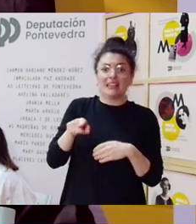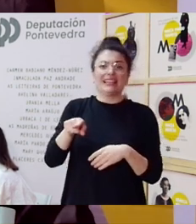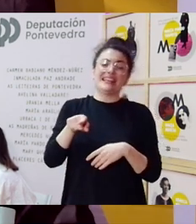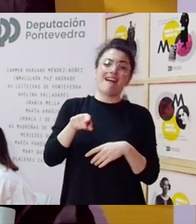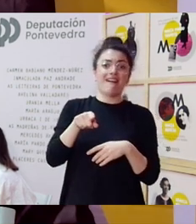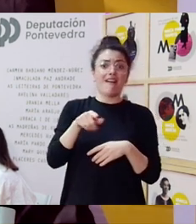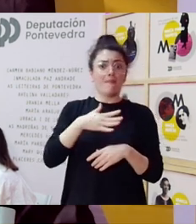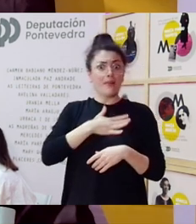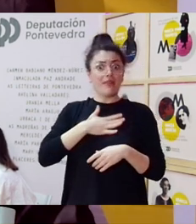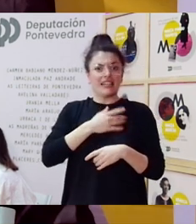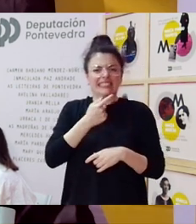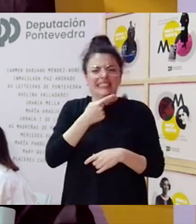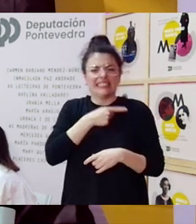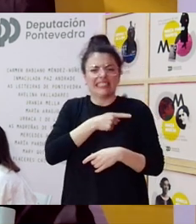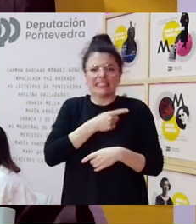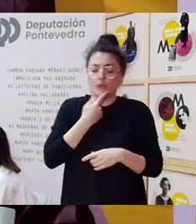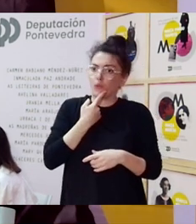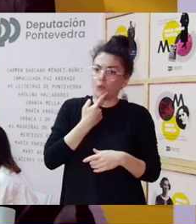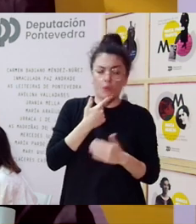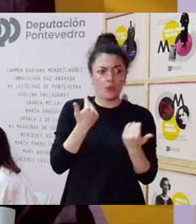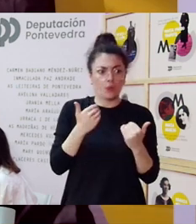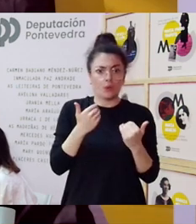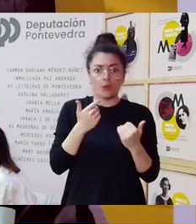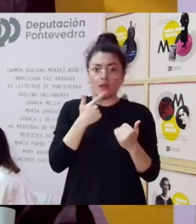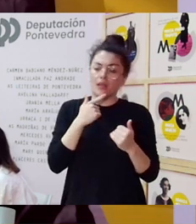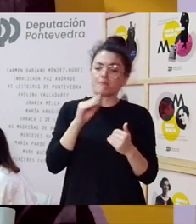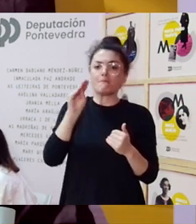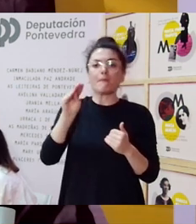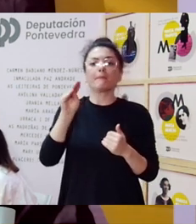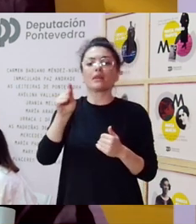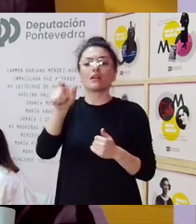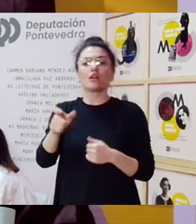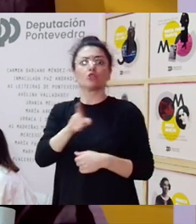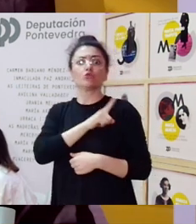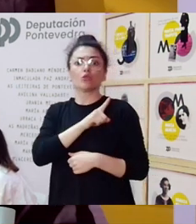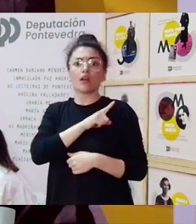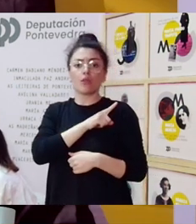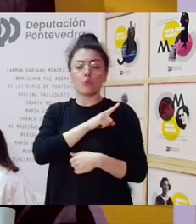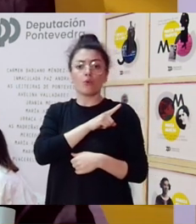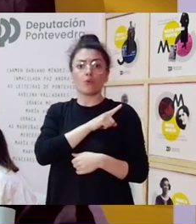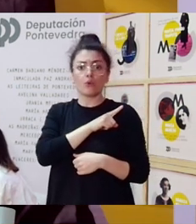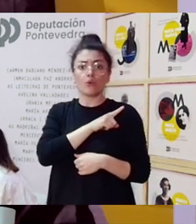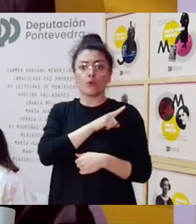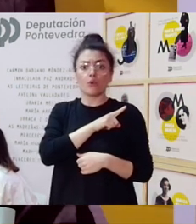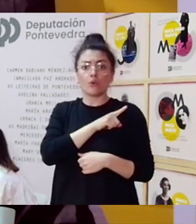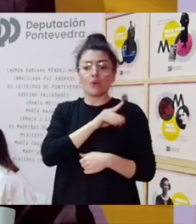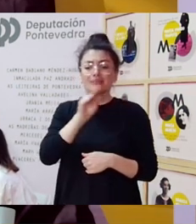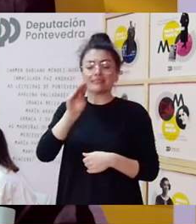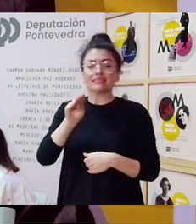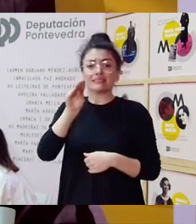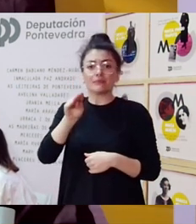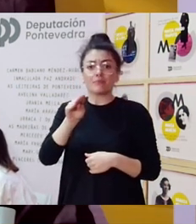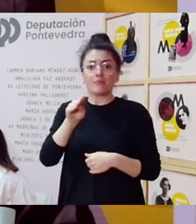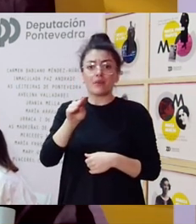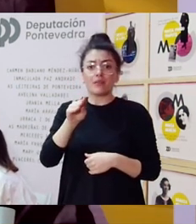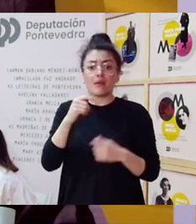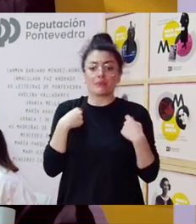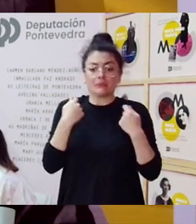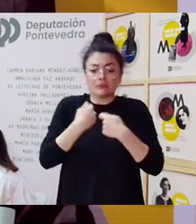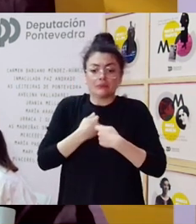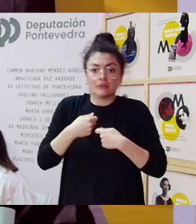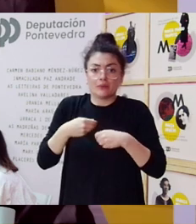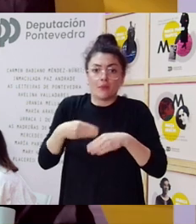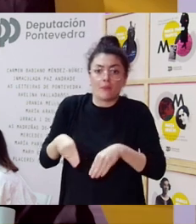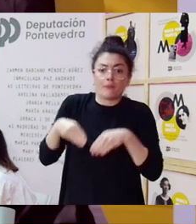límite que acercouse a un soldado, colleulle a carabina, puxo a ela no